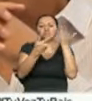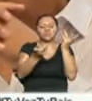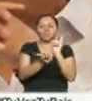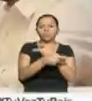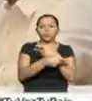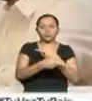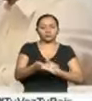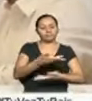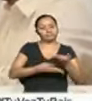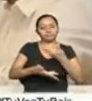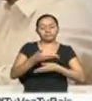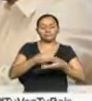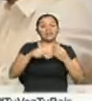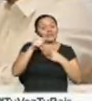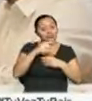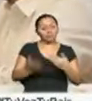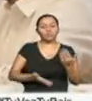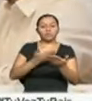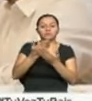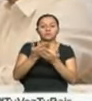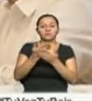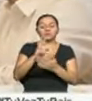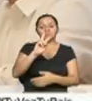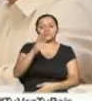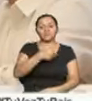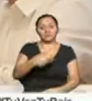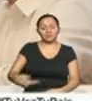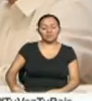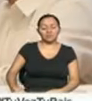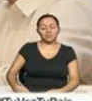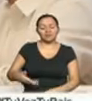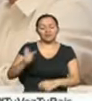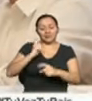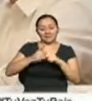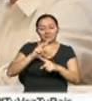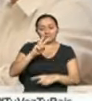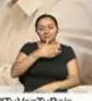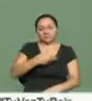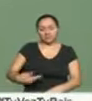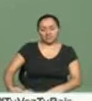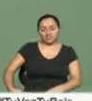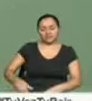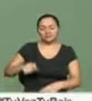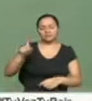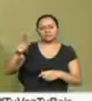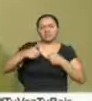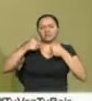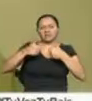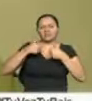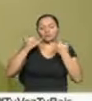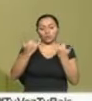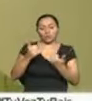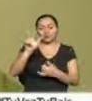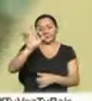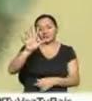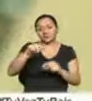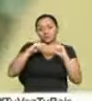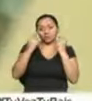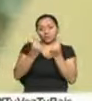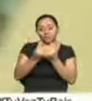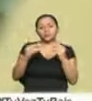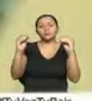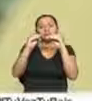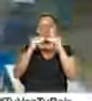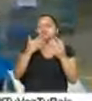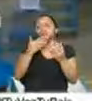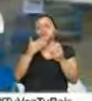y comerciales, quienes plantearon al postulante de Alianza País un conjunto de medidas para potenciar la economía, abrir más plazas de empleo y